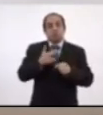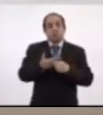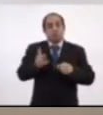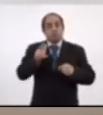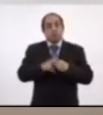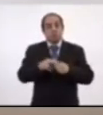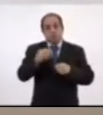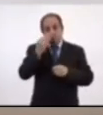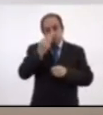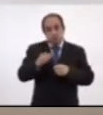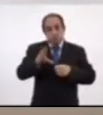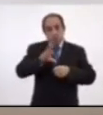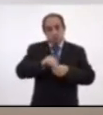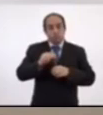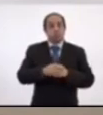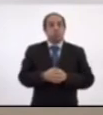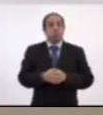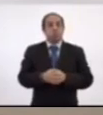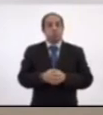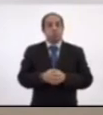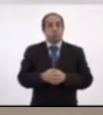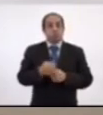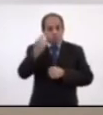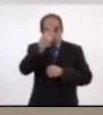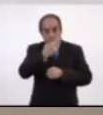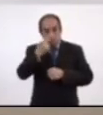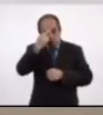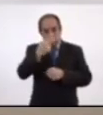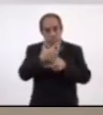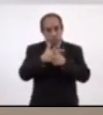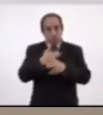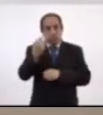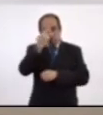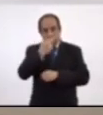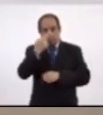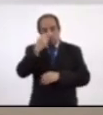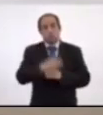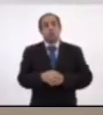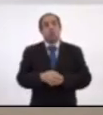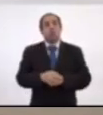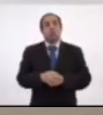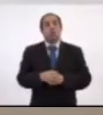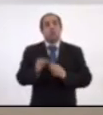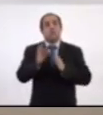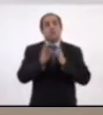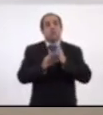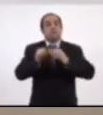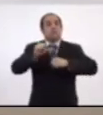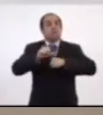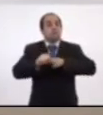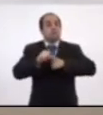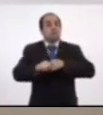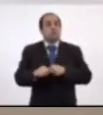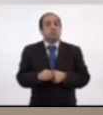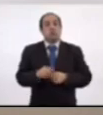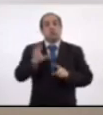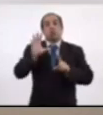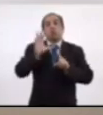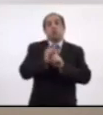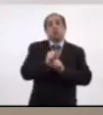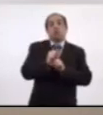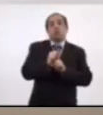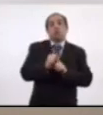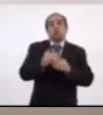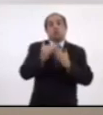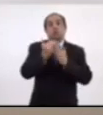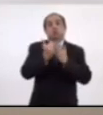consultas, la teleconsulta, las jornadas quirúrgicas y demás, pues logremos disminuir